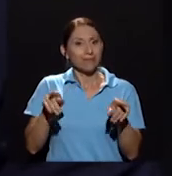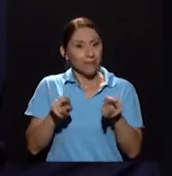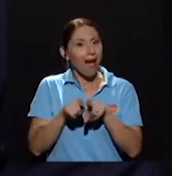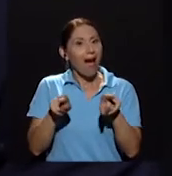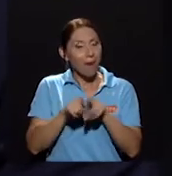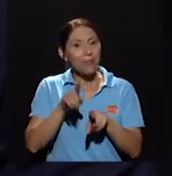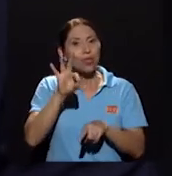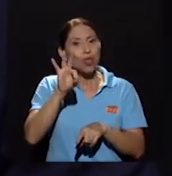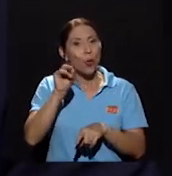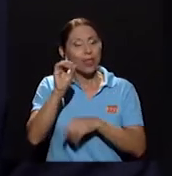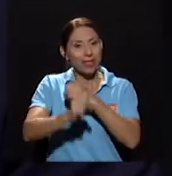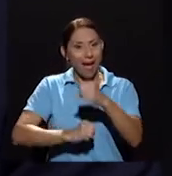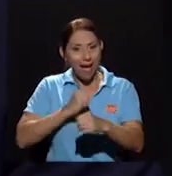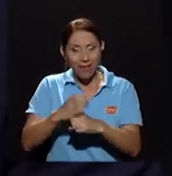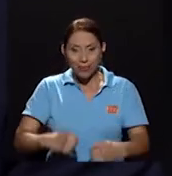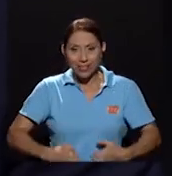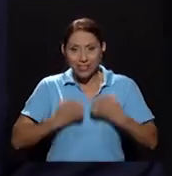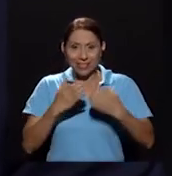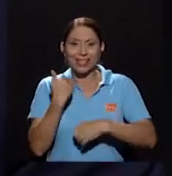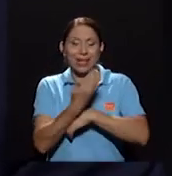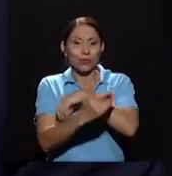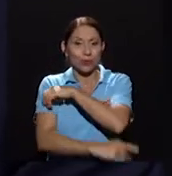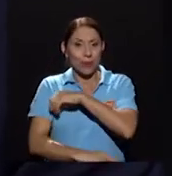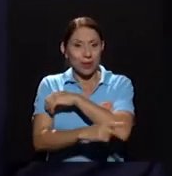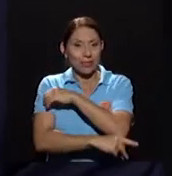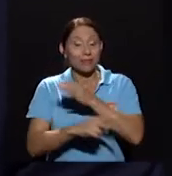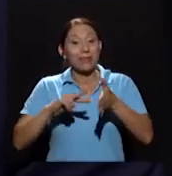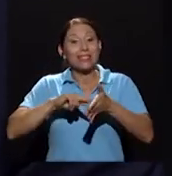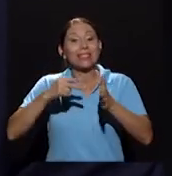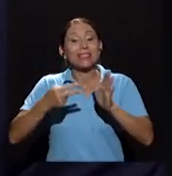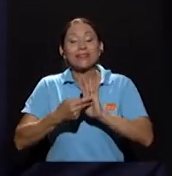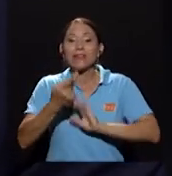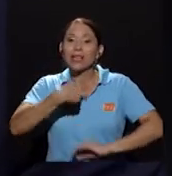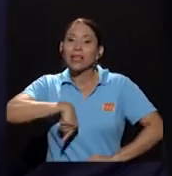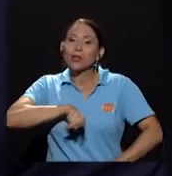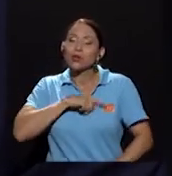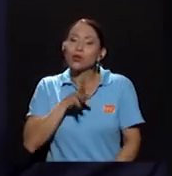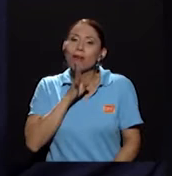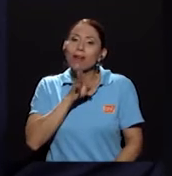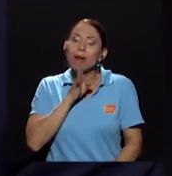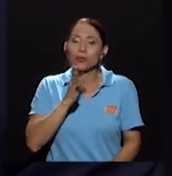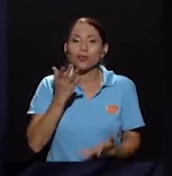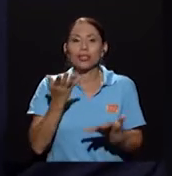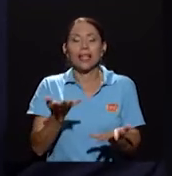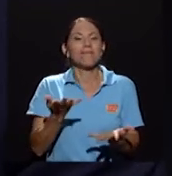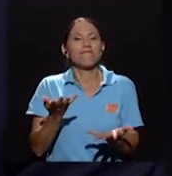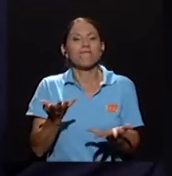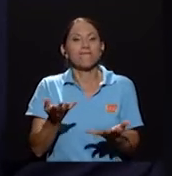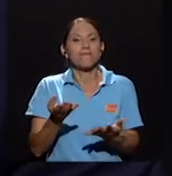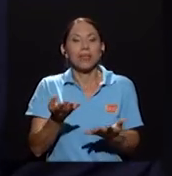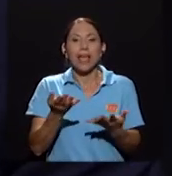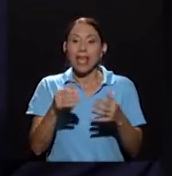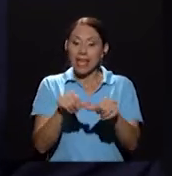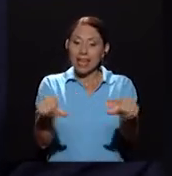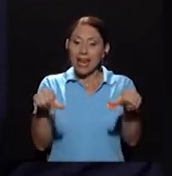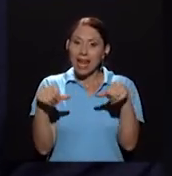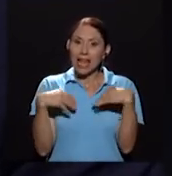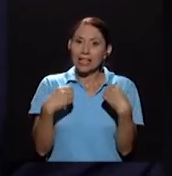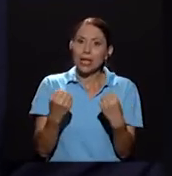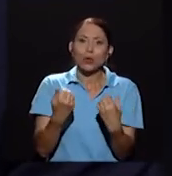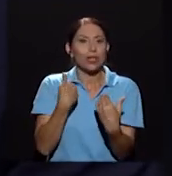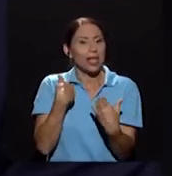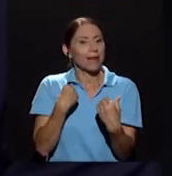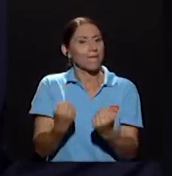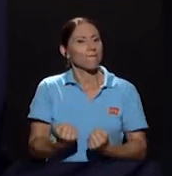de existir en nuestro país así que hablamos de una institucionalidad en el campo de la salud muy